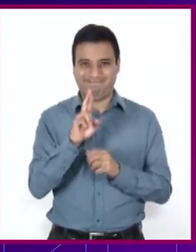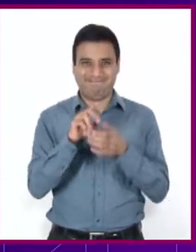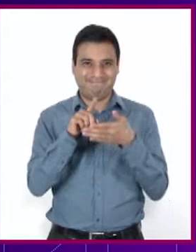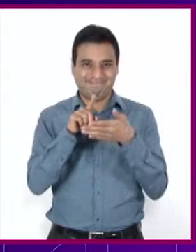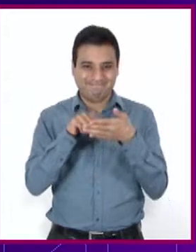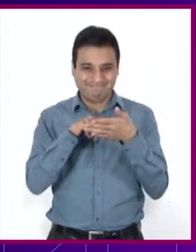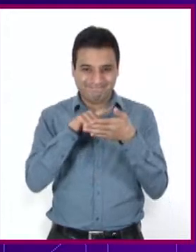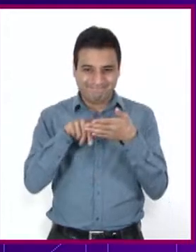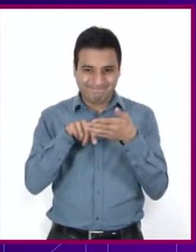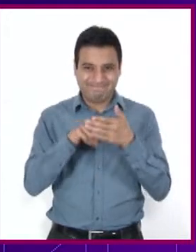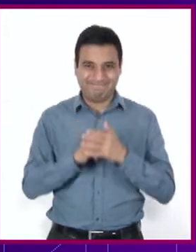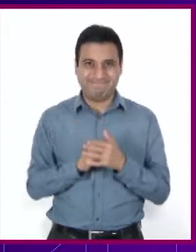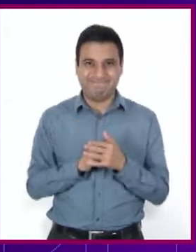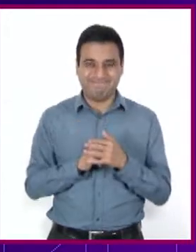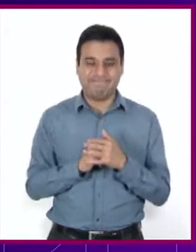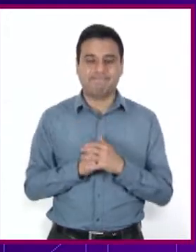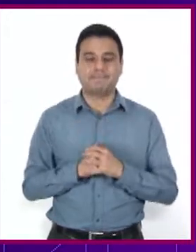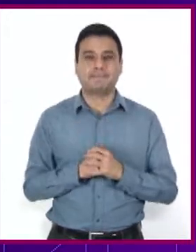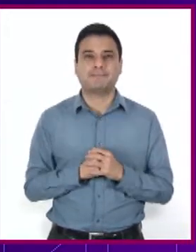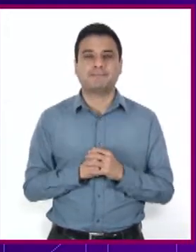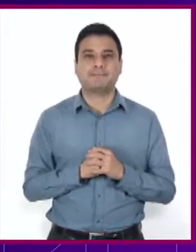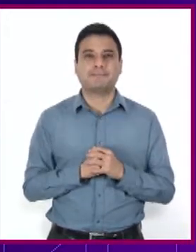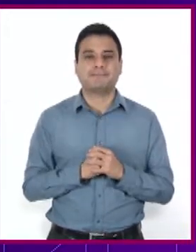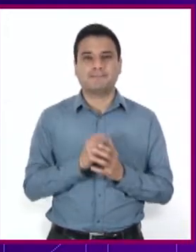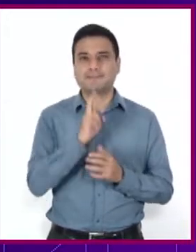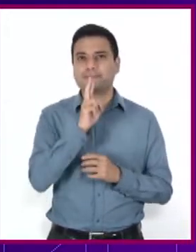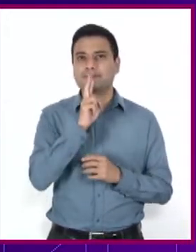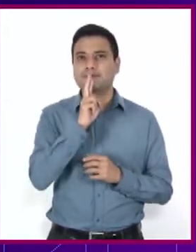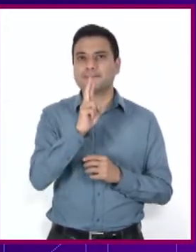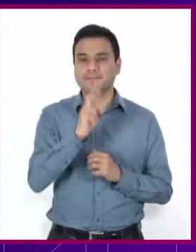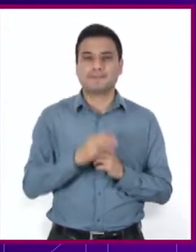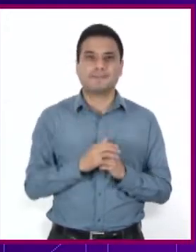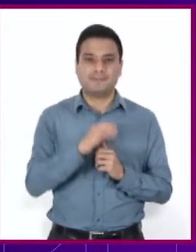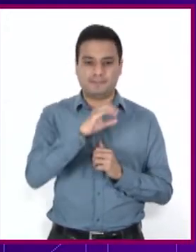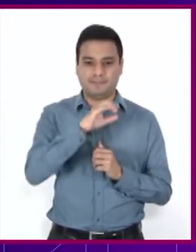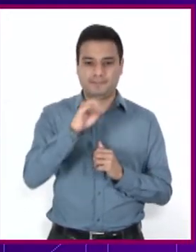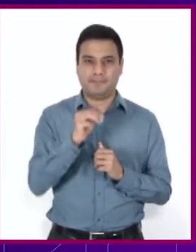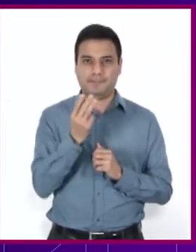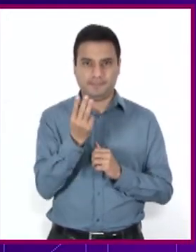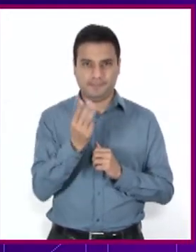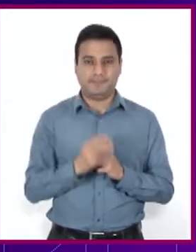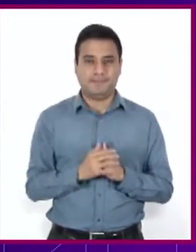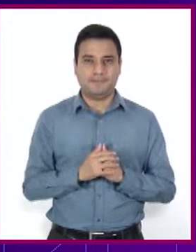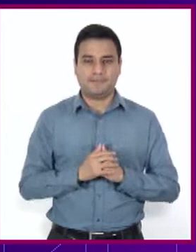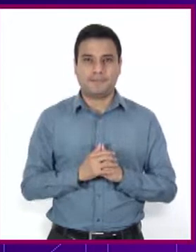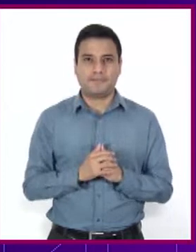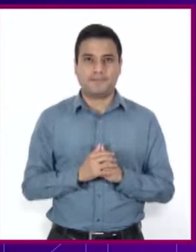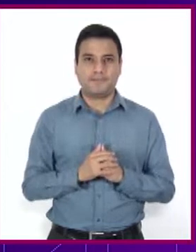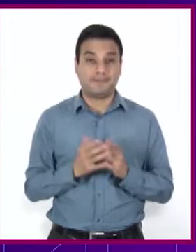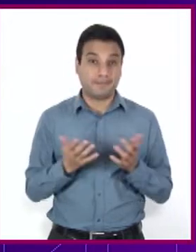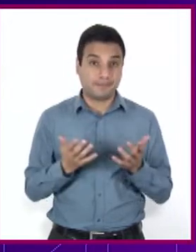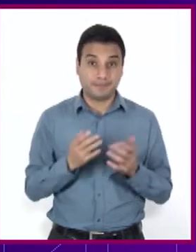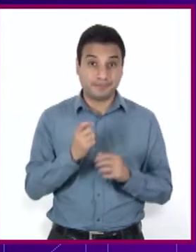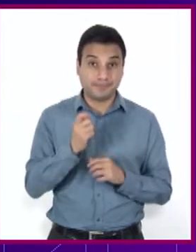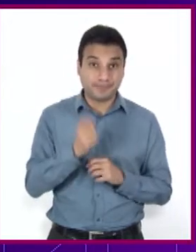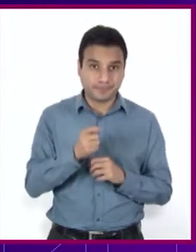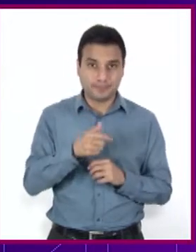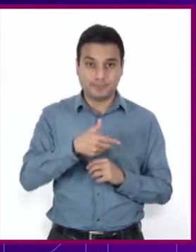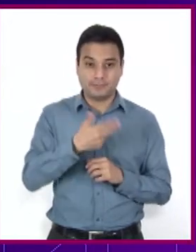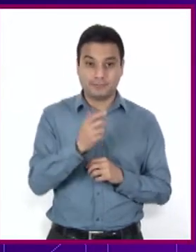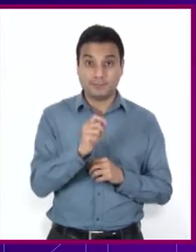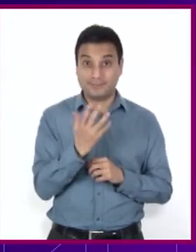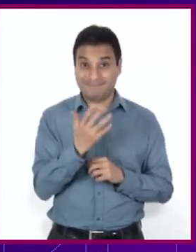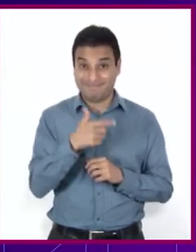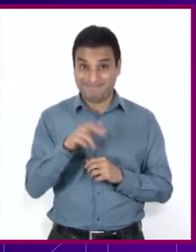el numerador y denominador, obteniendo los centímetros cúbicos. Por lo tanto,